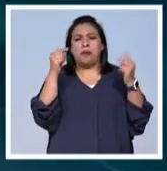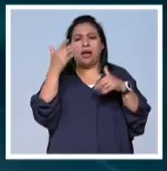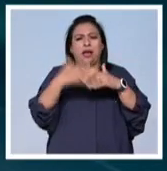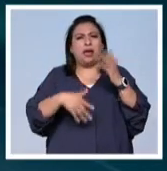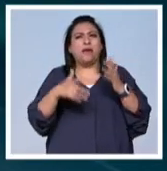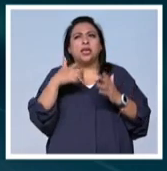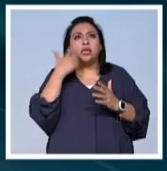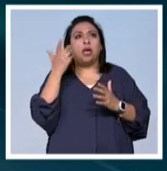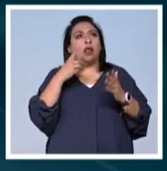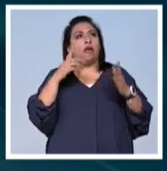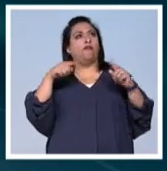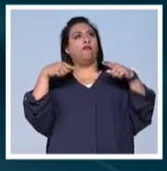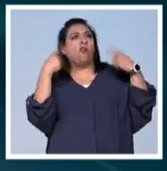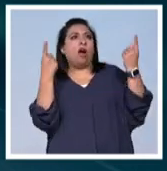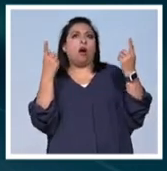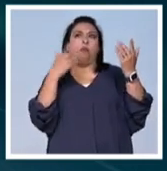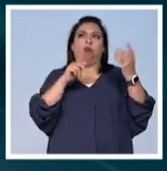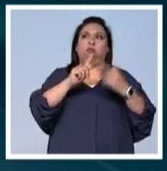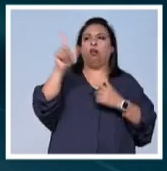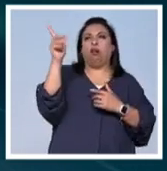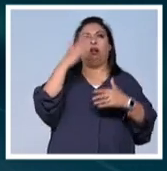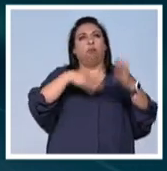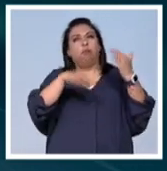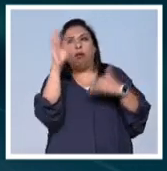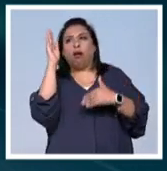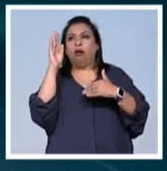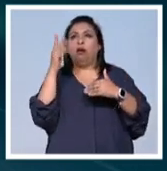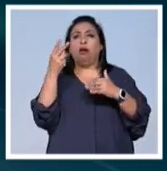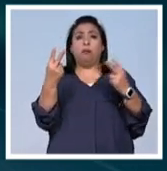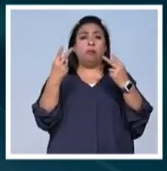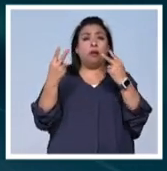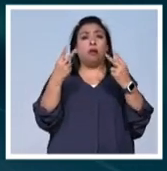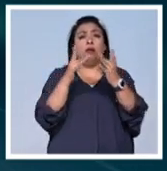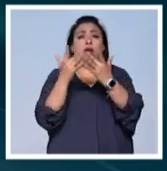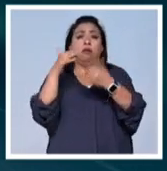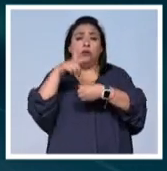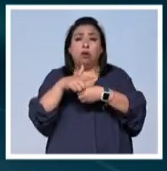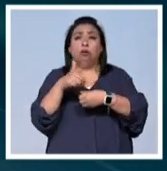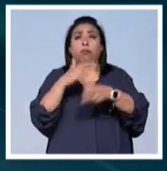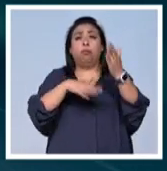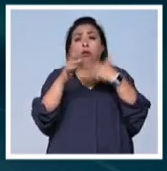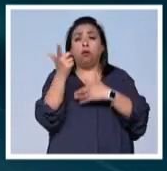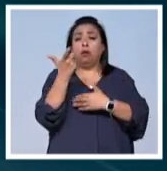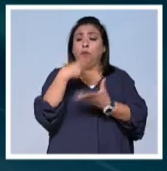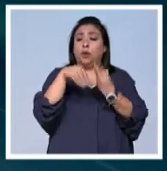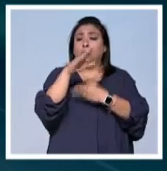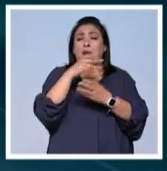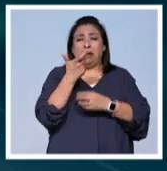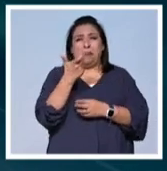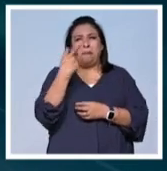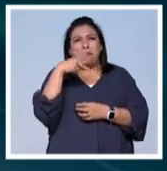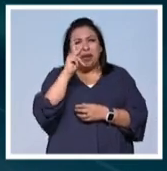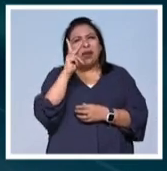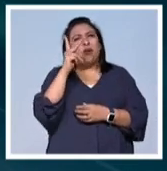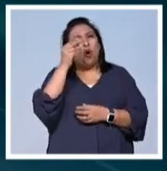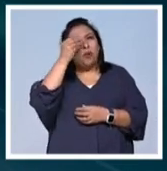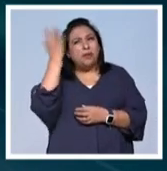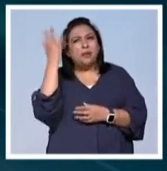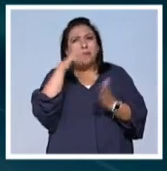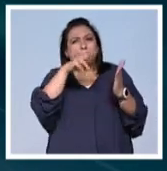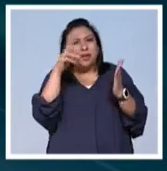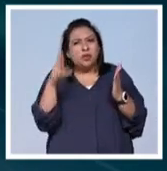de fama y de prestigio y de presencia en redes sociales y de éxito económico pero se nos se les olvida